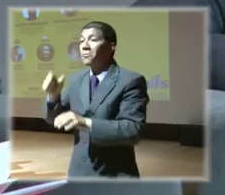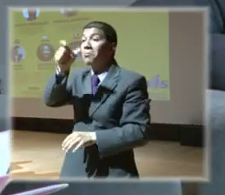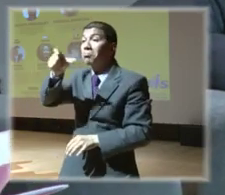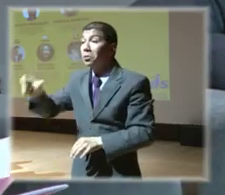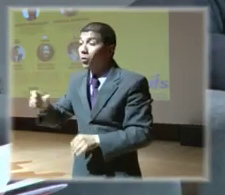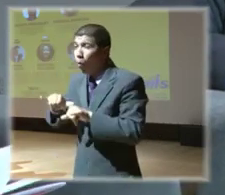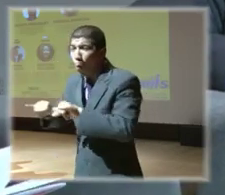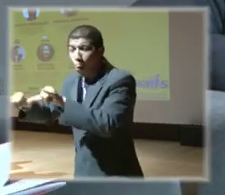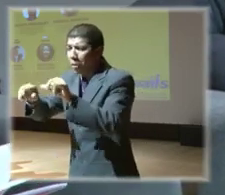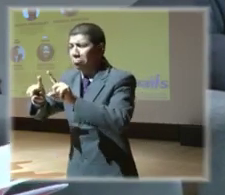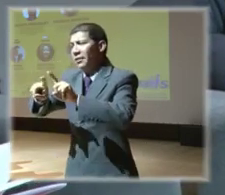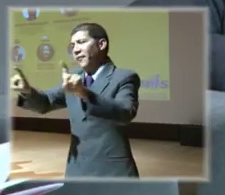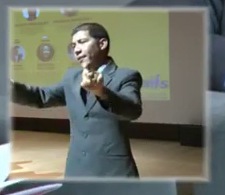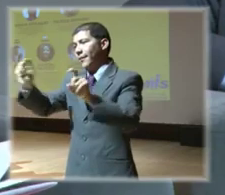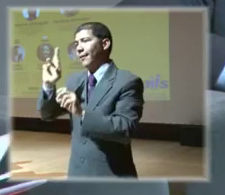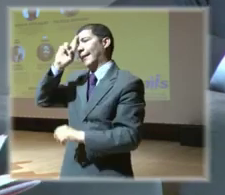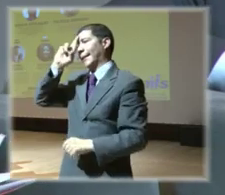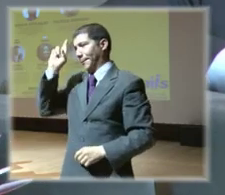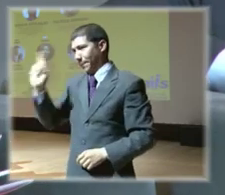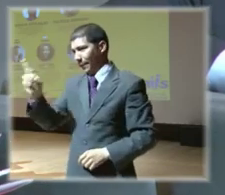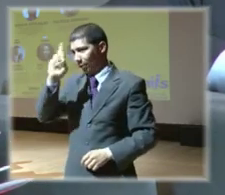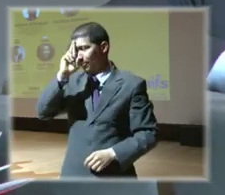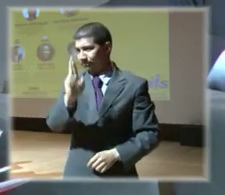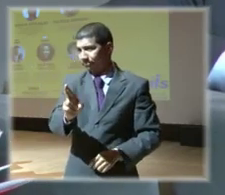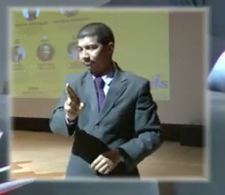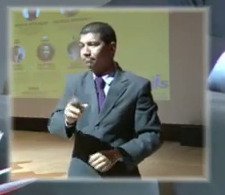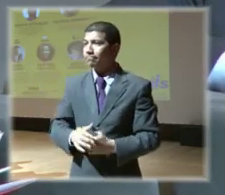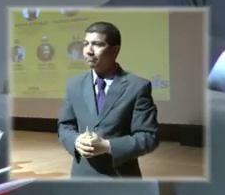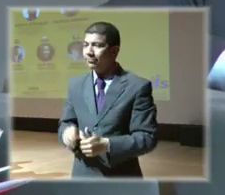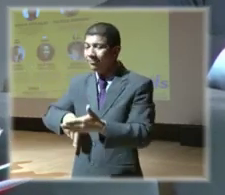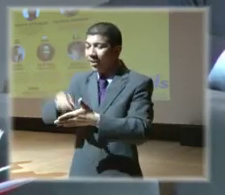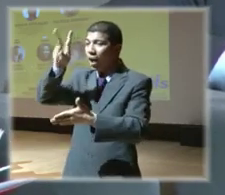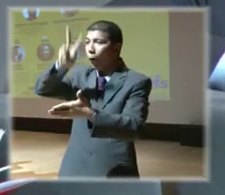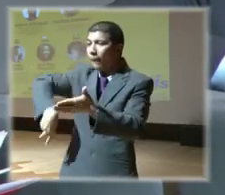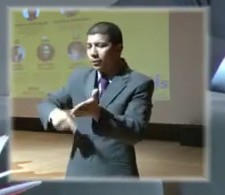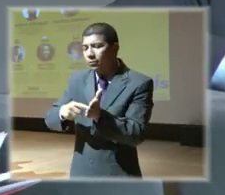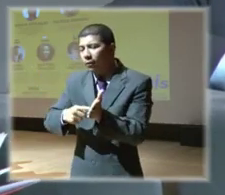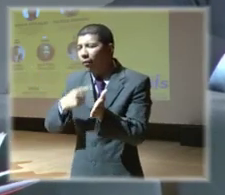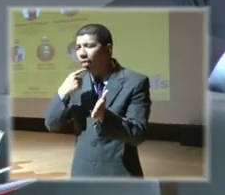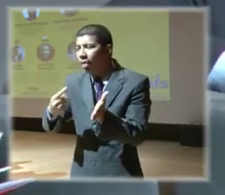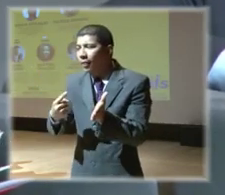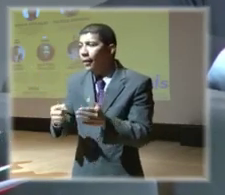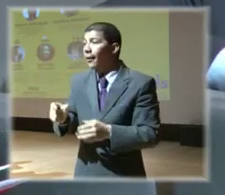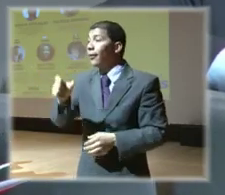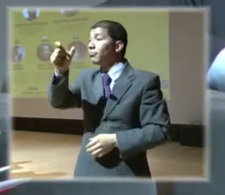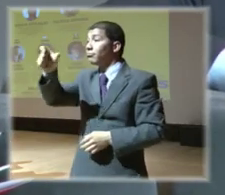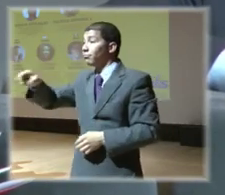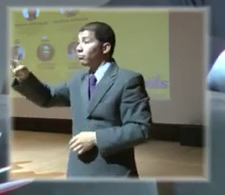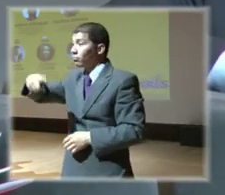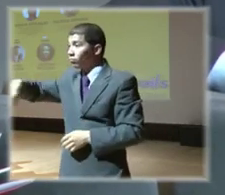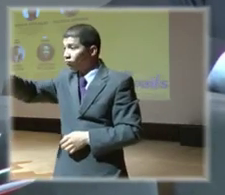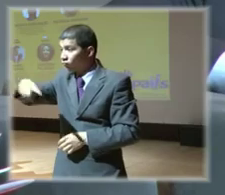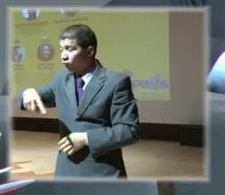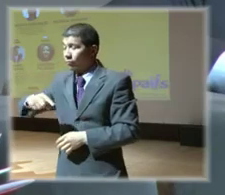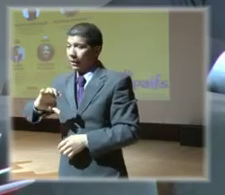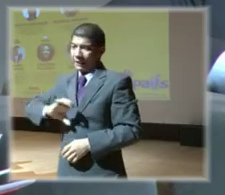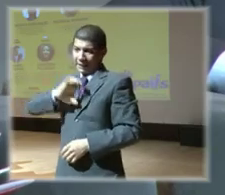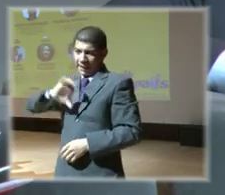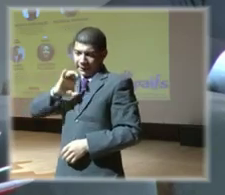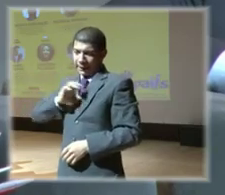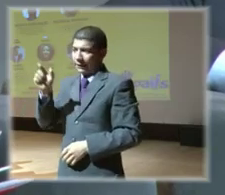humana. La convención entiende que la discapacidad surge de la relación entre las características funcionales de una